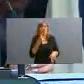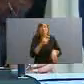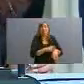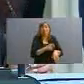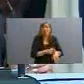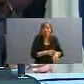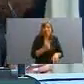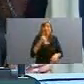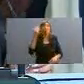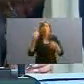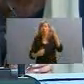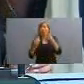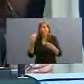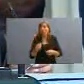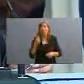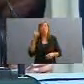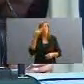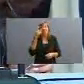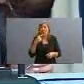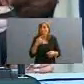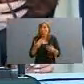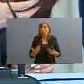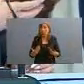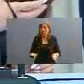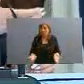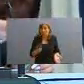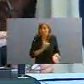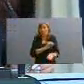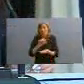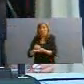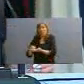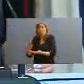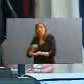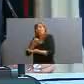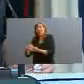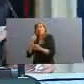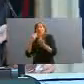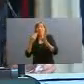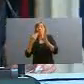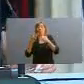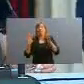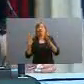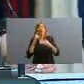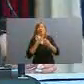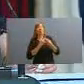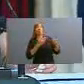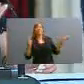ser un ingeniero, puede ser un psicólogo, que además estaría muy bien porque le daría una perspectiva mucho más